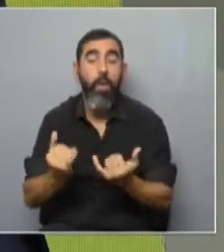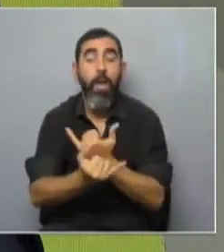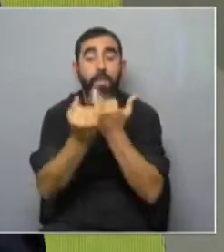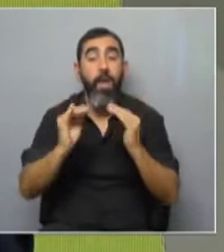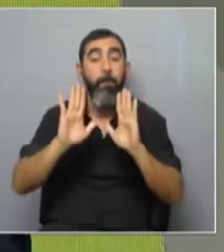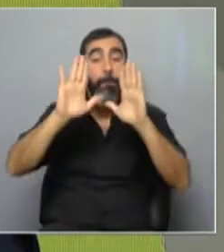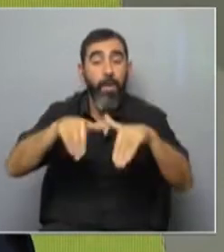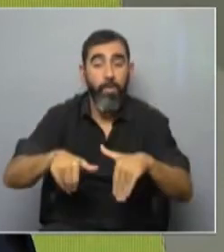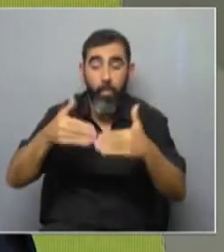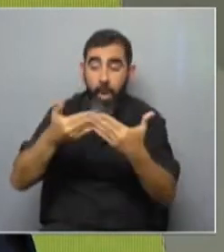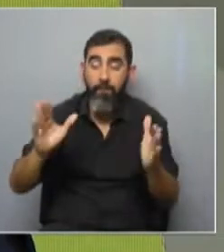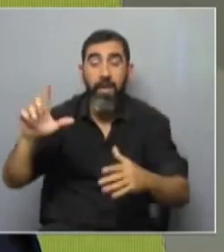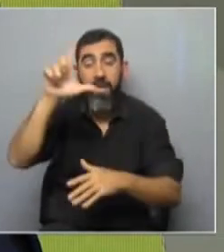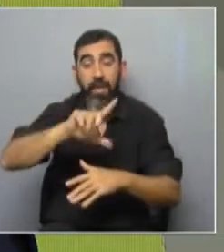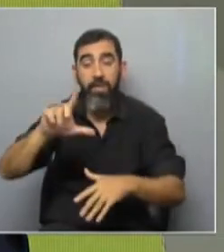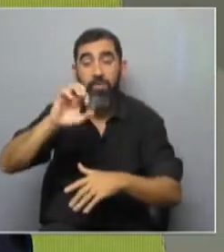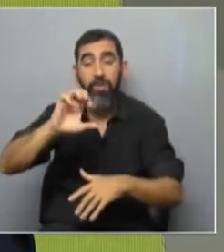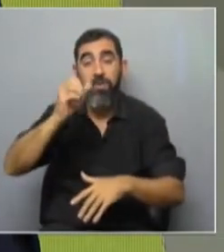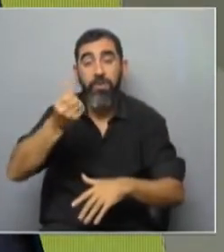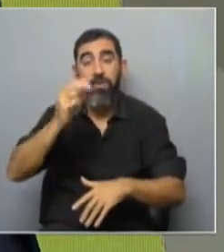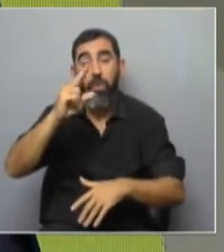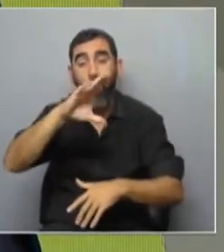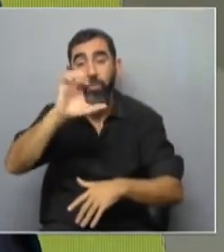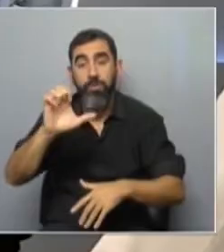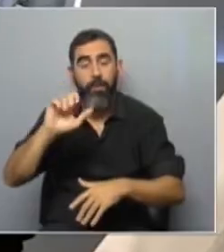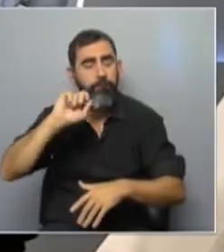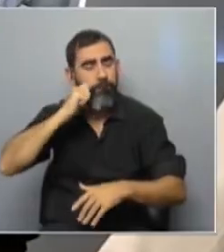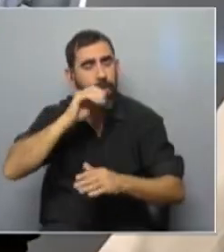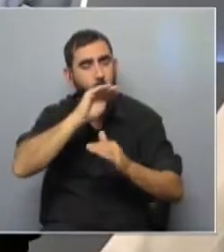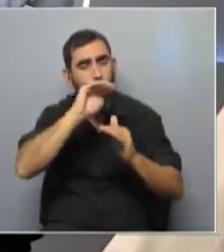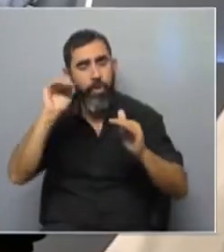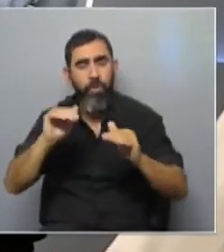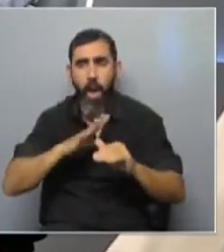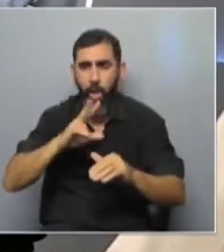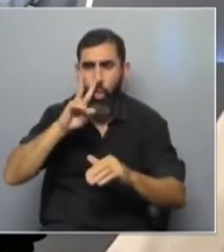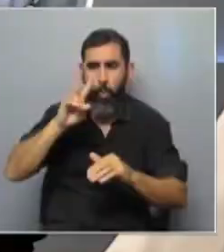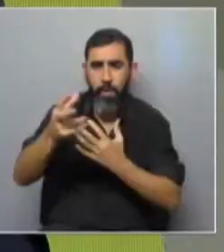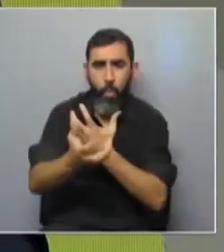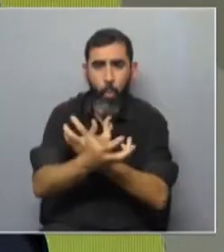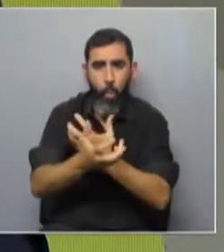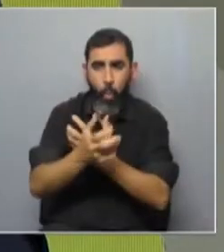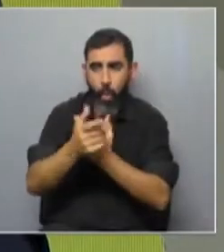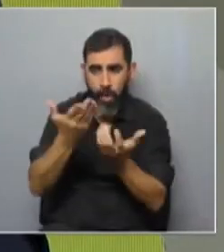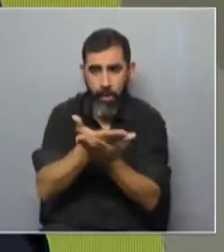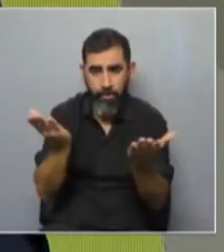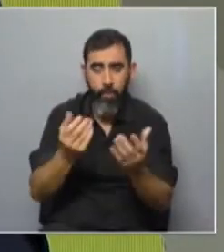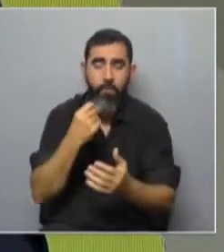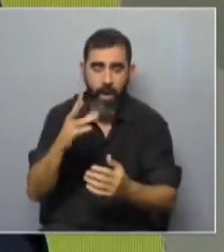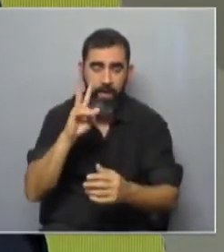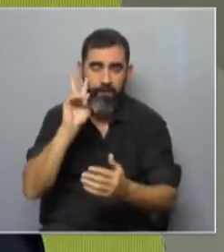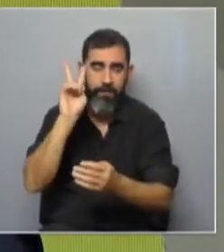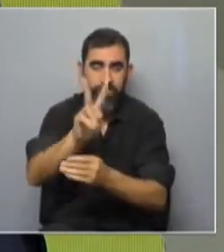las instalaciones en el Liceo del Sauce, esa colección es alucinante. Ahí están los 2000 y pico de huesos y vale la pena.